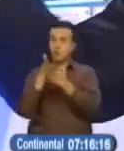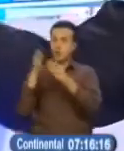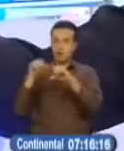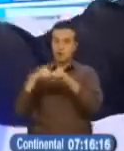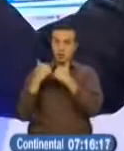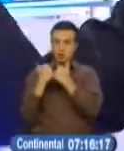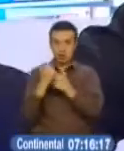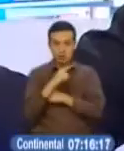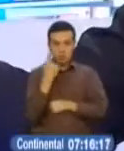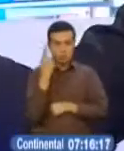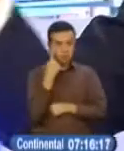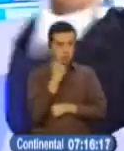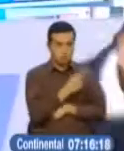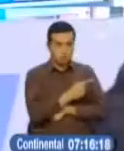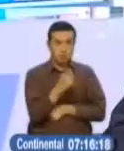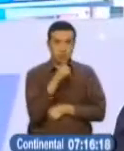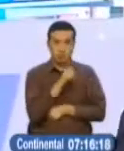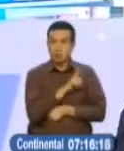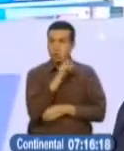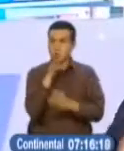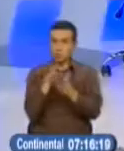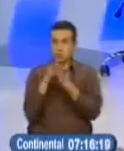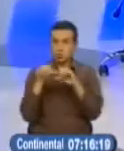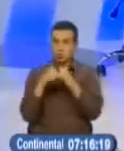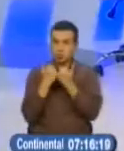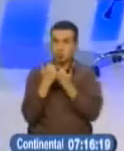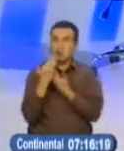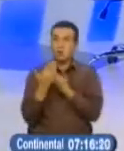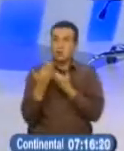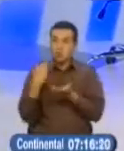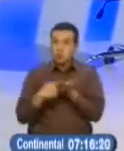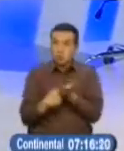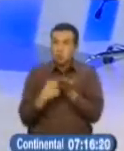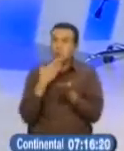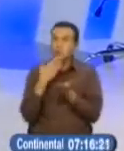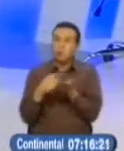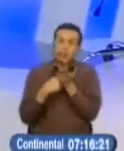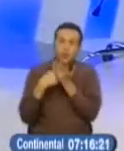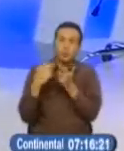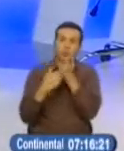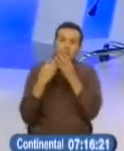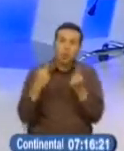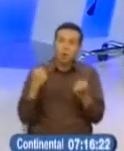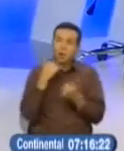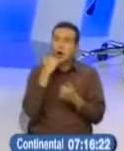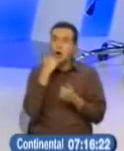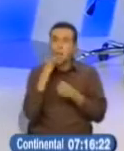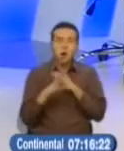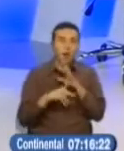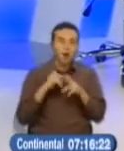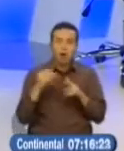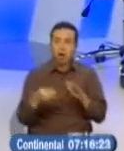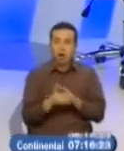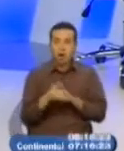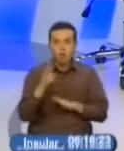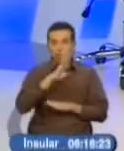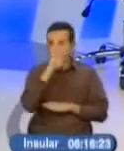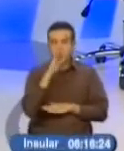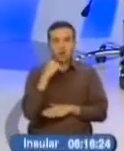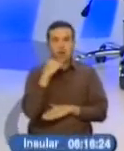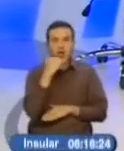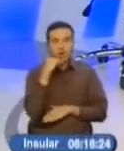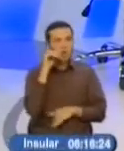la ventanilla única de todos los funcionarios vaya a la asamblea, de manera que se resuelven de manera transparente cualquier posibilidad de coimas, de sobornos, de